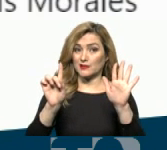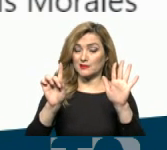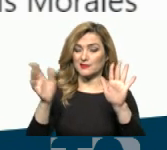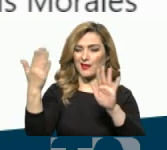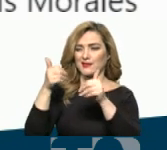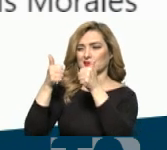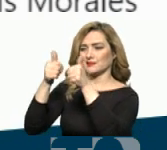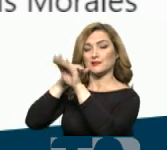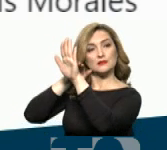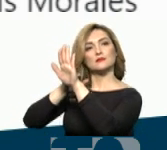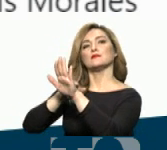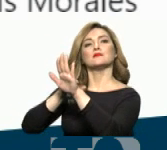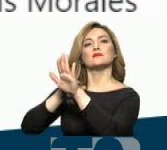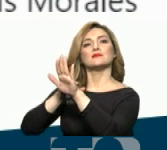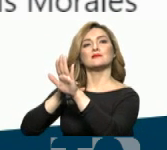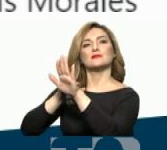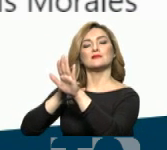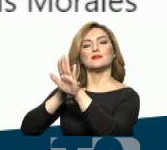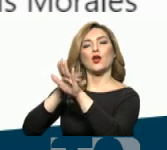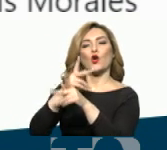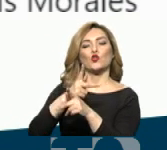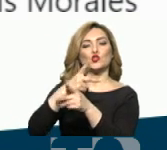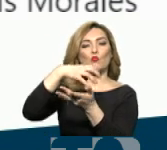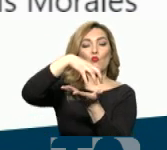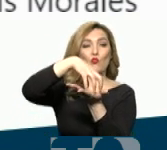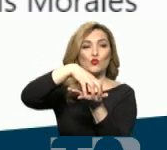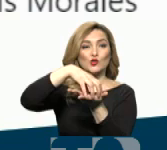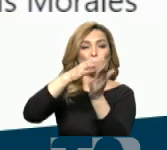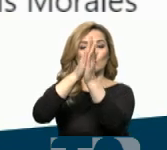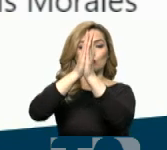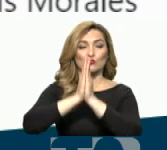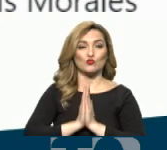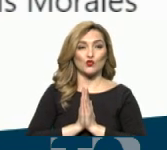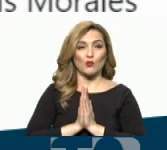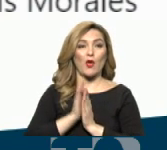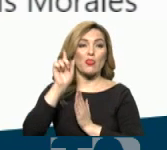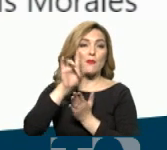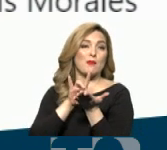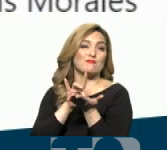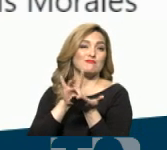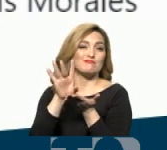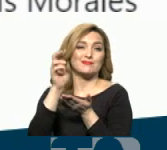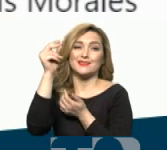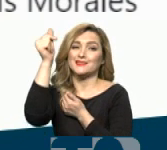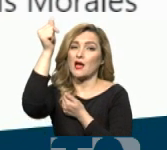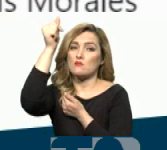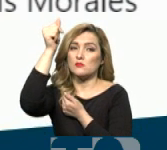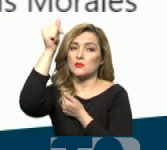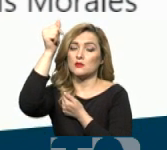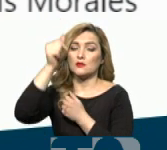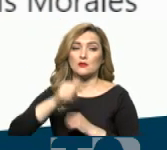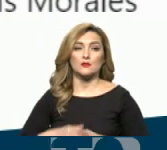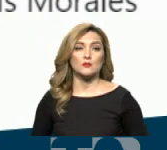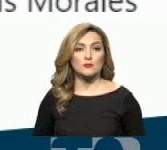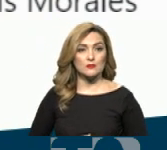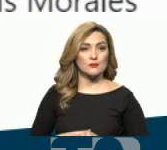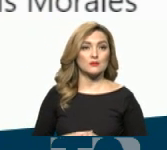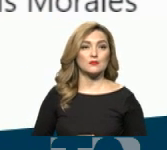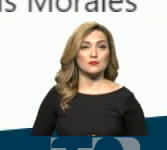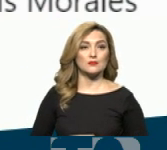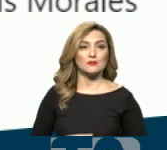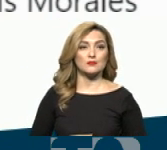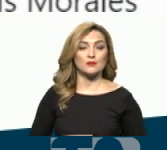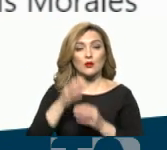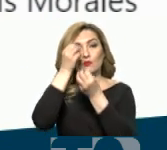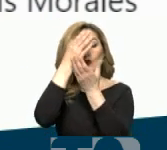patrocinó la candidatura de Morales, presentaron ante el Consejo Provincial un pedido para destituirlo de forma inmediata de sus funciones.